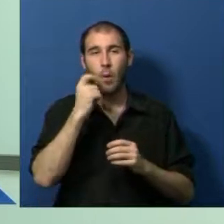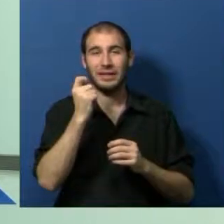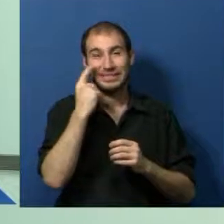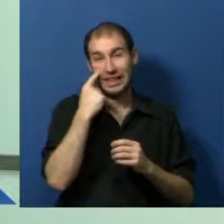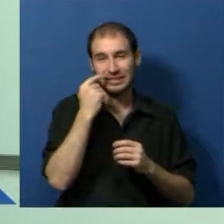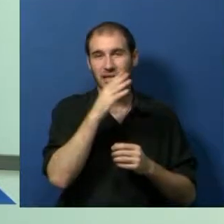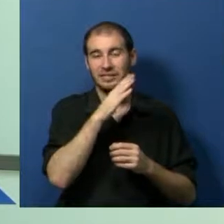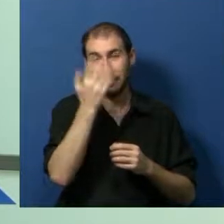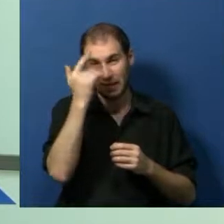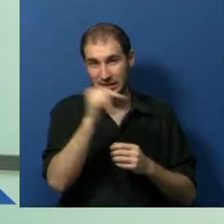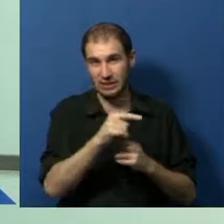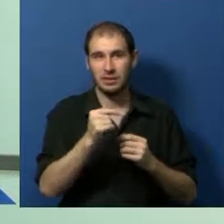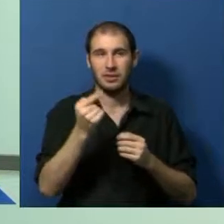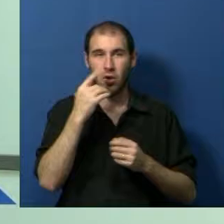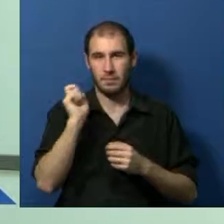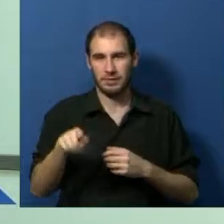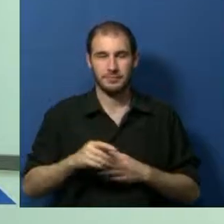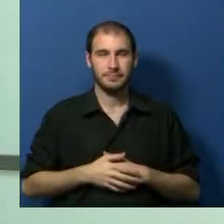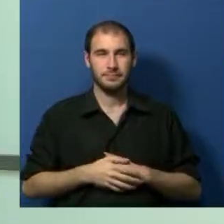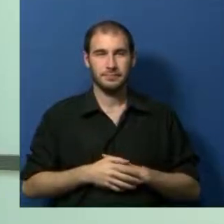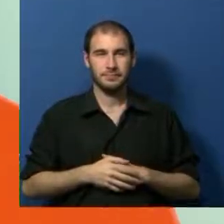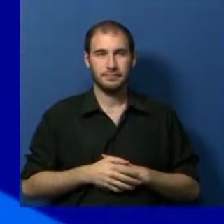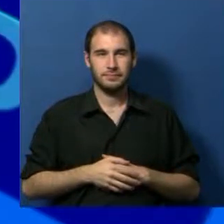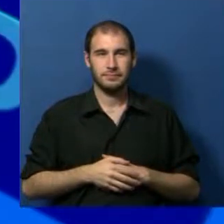Jiménez sobre su figura.